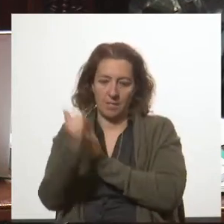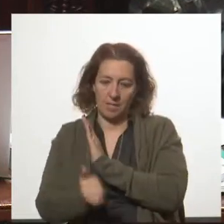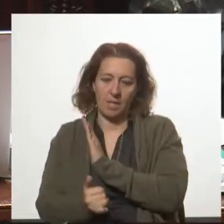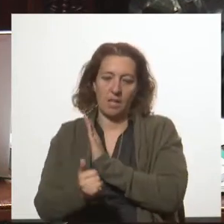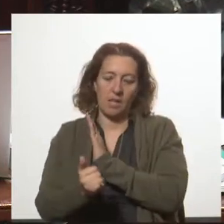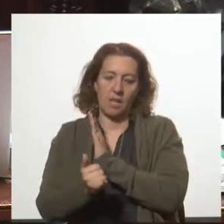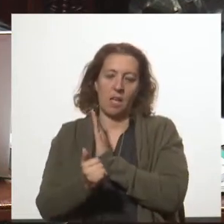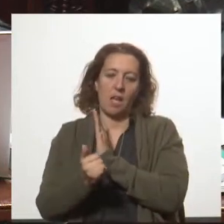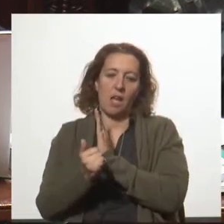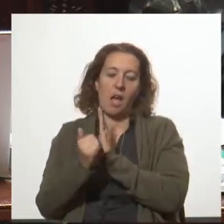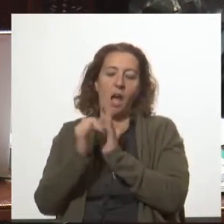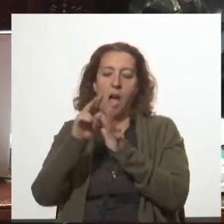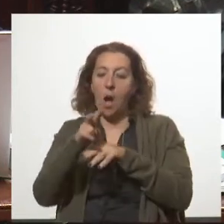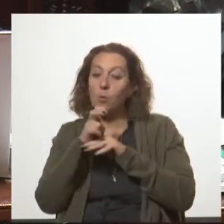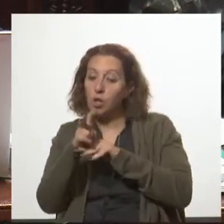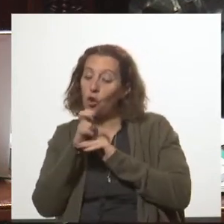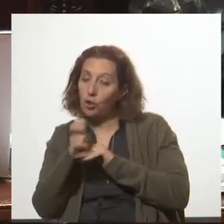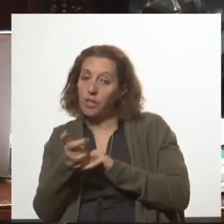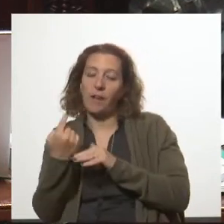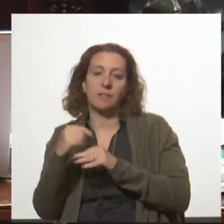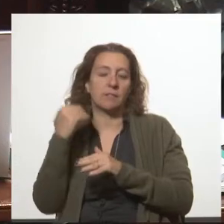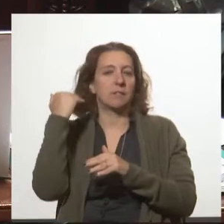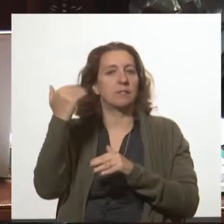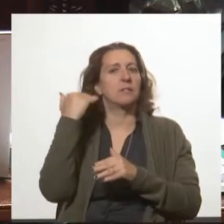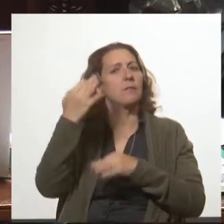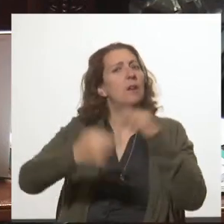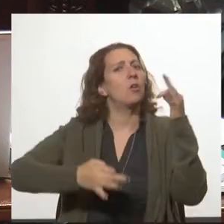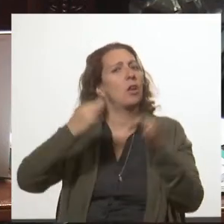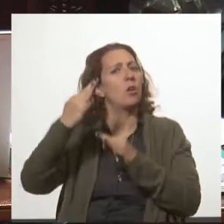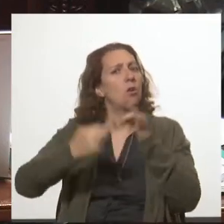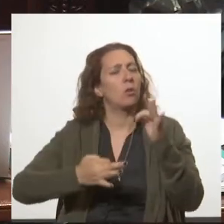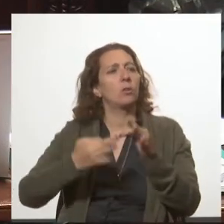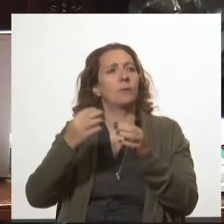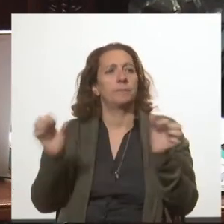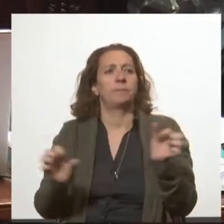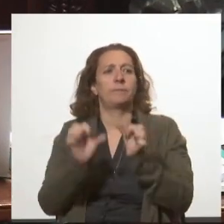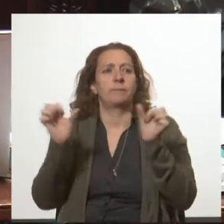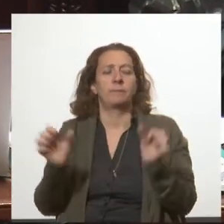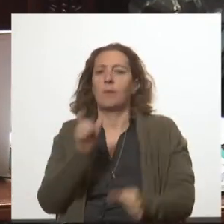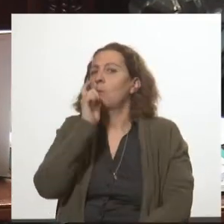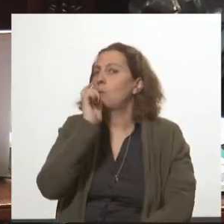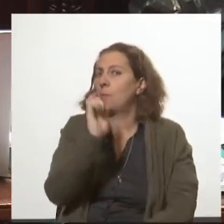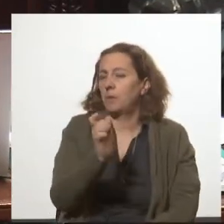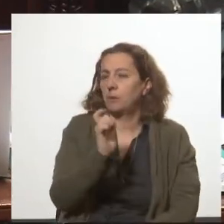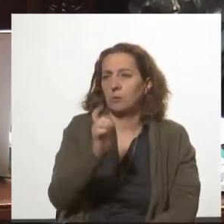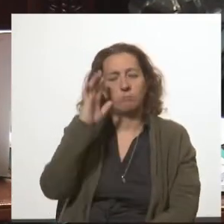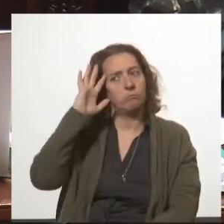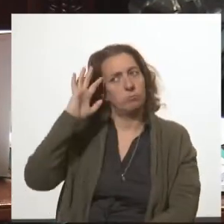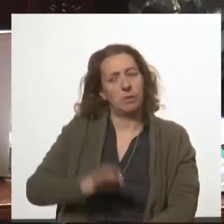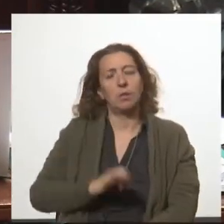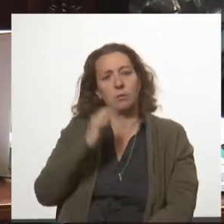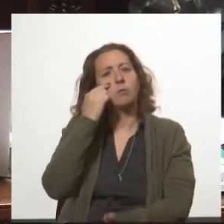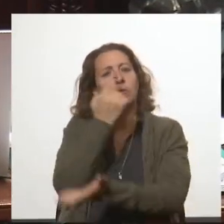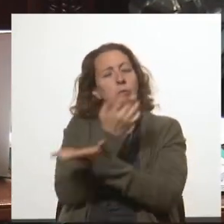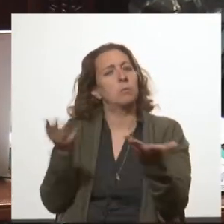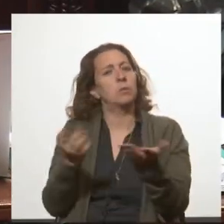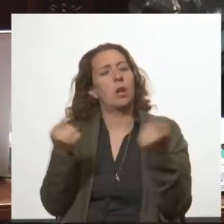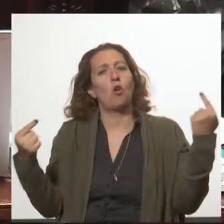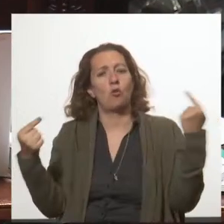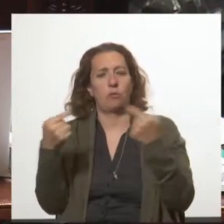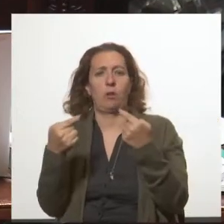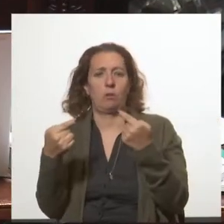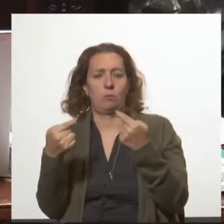de los valores contables se hace como argumento creo que establecen exactamente lo contrario